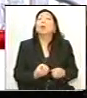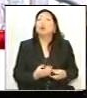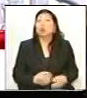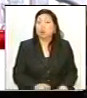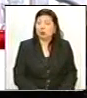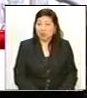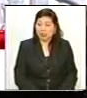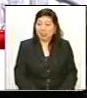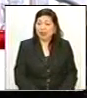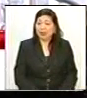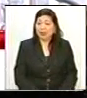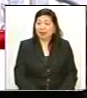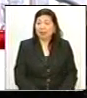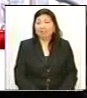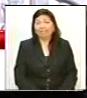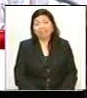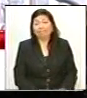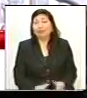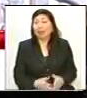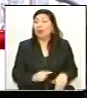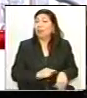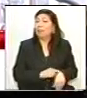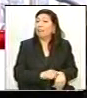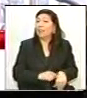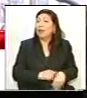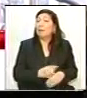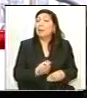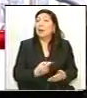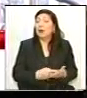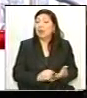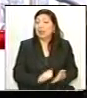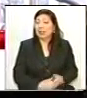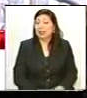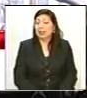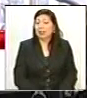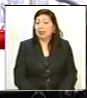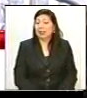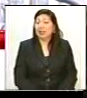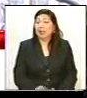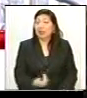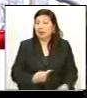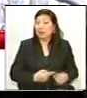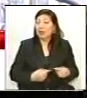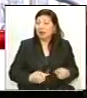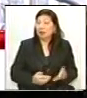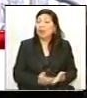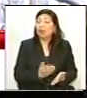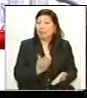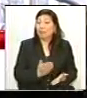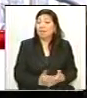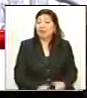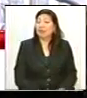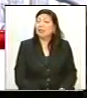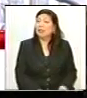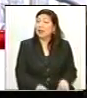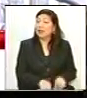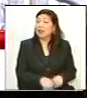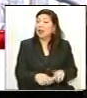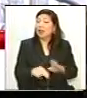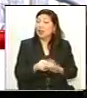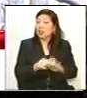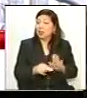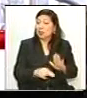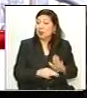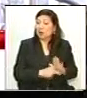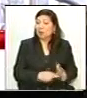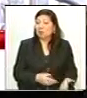el congresista Ceballos? Sí, pues hubo una gran demora. ¿Por qué? Porque ahí vienen las complicaciones también de la normatividad,